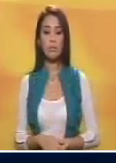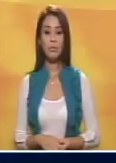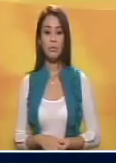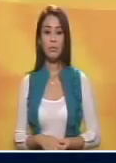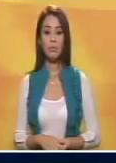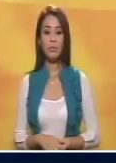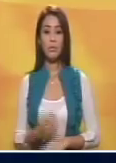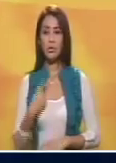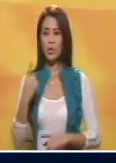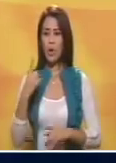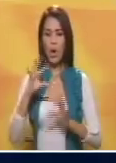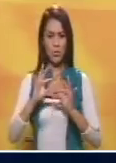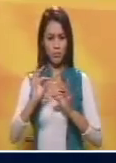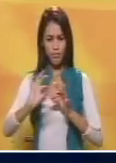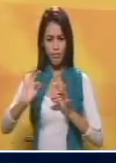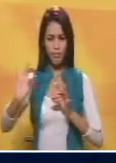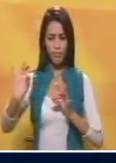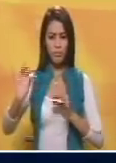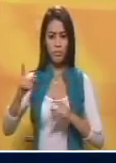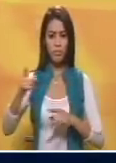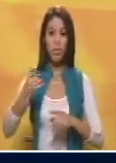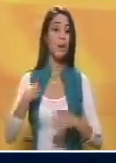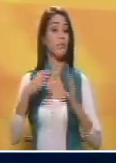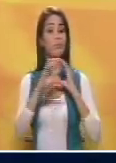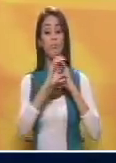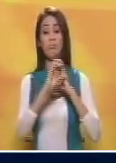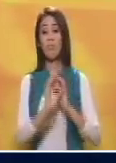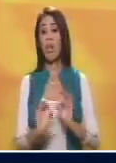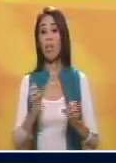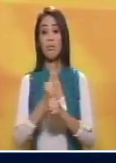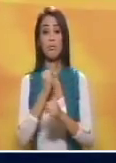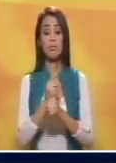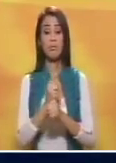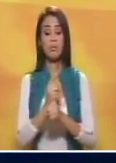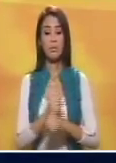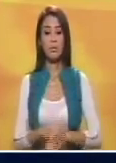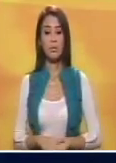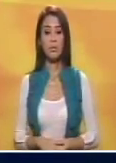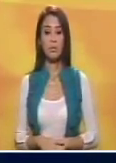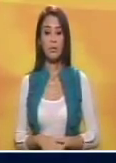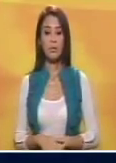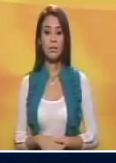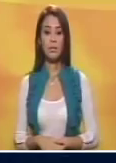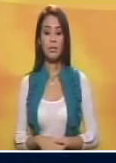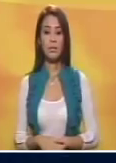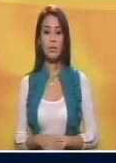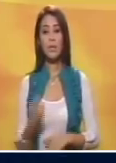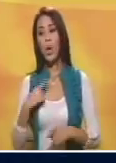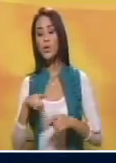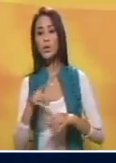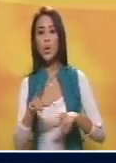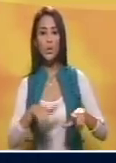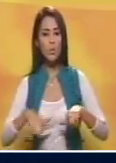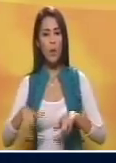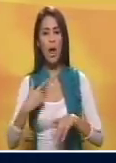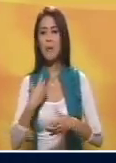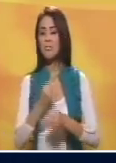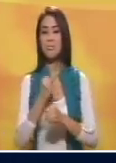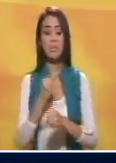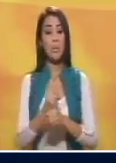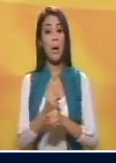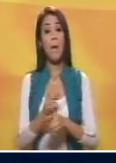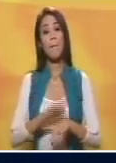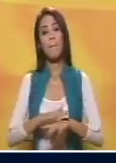de Sabaneta, lo de Pasaporte tampoco trabajaron. Vengo de aquí, de Juiport tampoco trabajaron porque